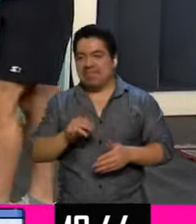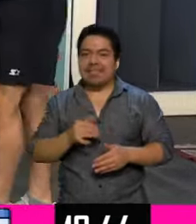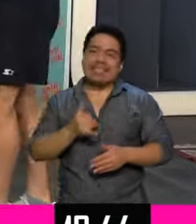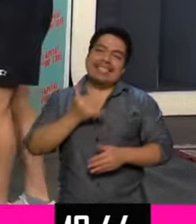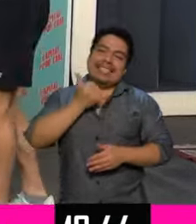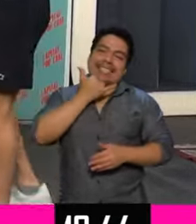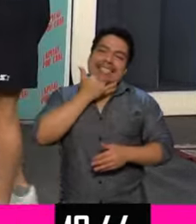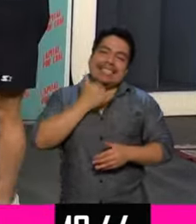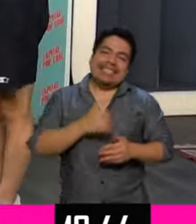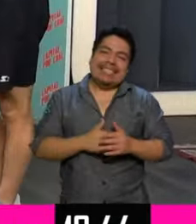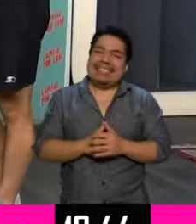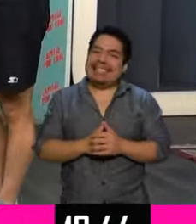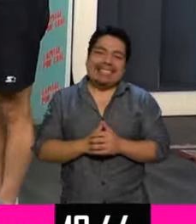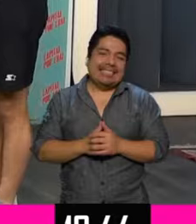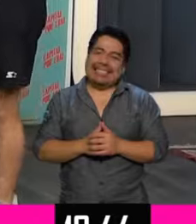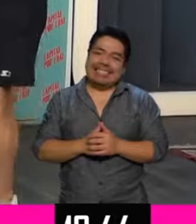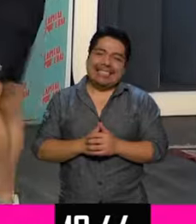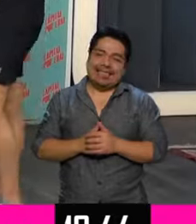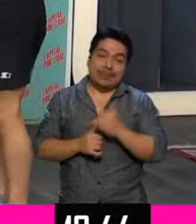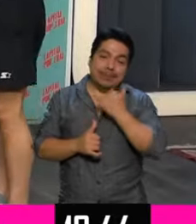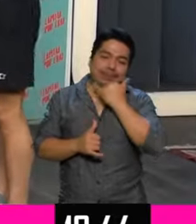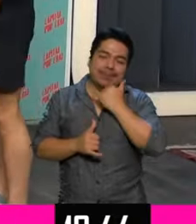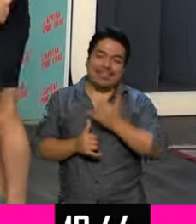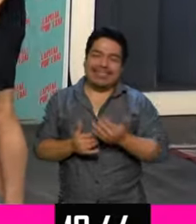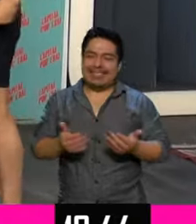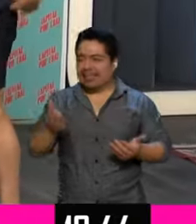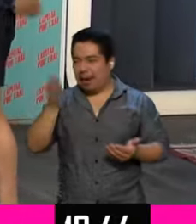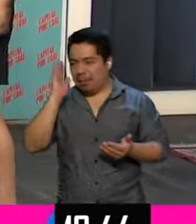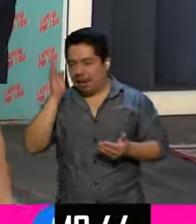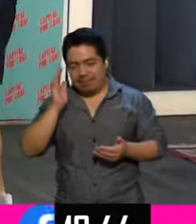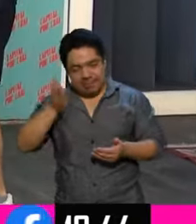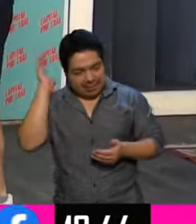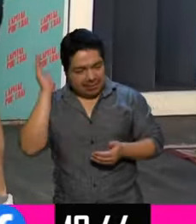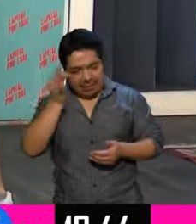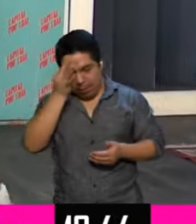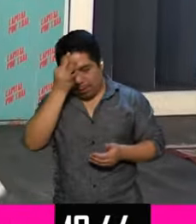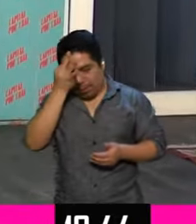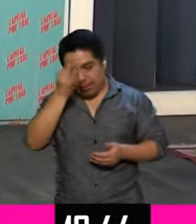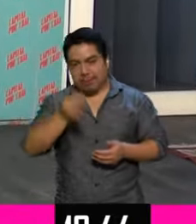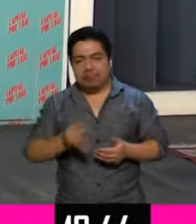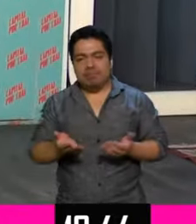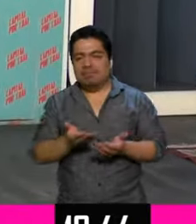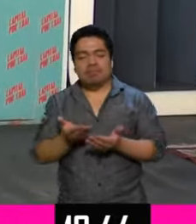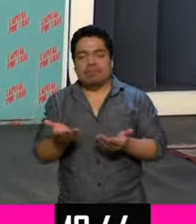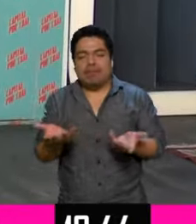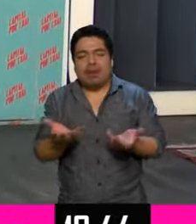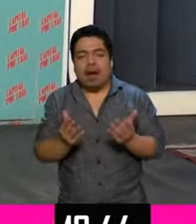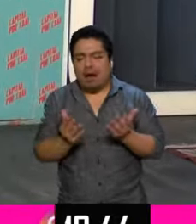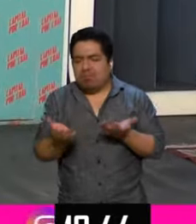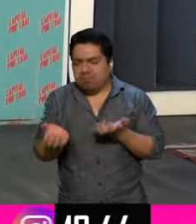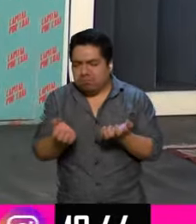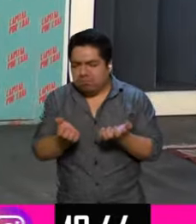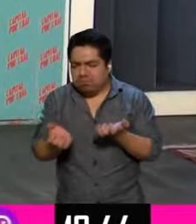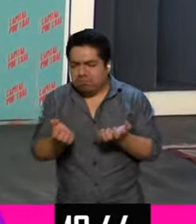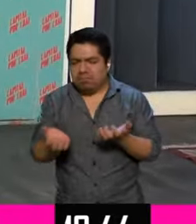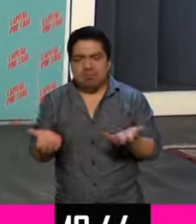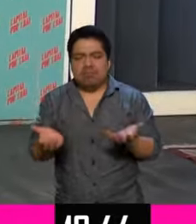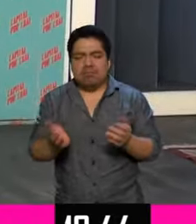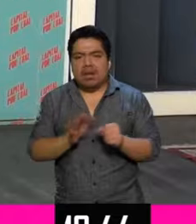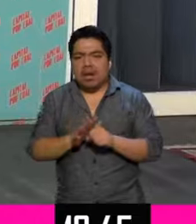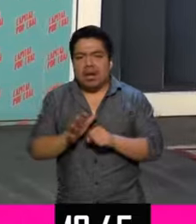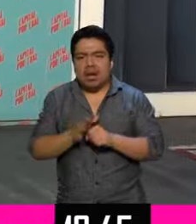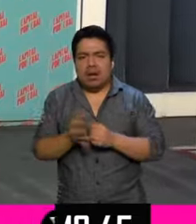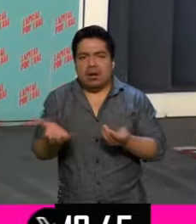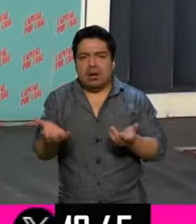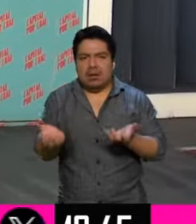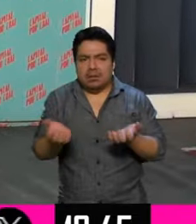Disculpe usted, no se trataba de no, eso. No, sí, pero funcionó, señora. Oigan, bueno, ¿ustedes qué es lo que entrenan comúnmente para que el público se